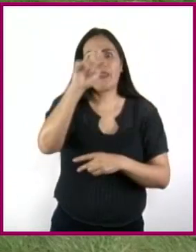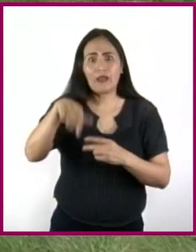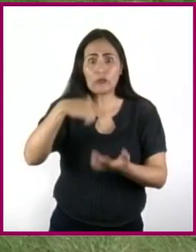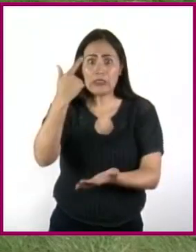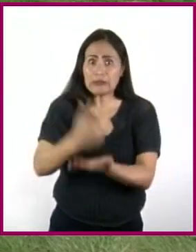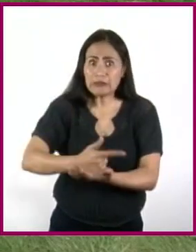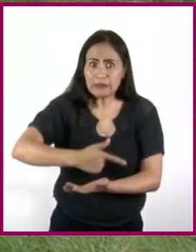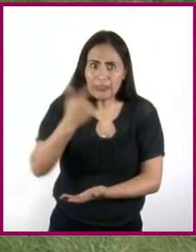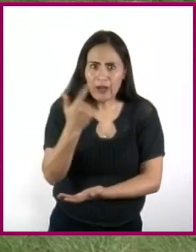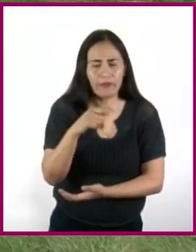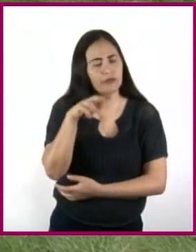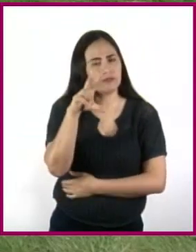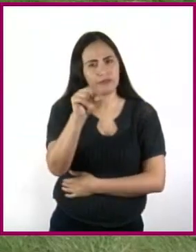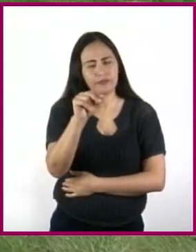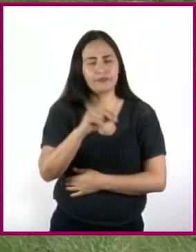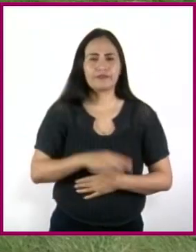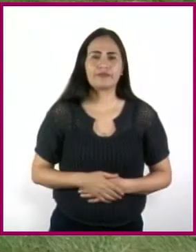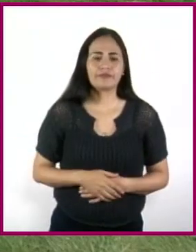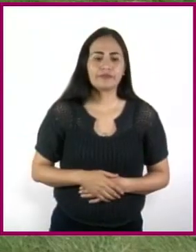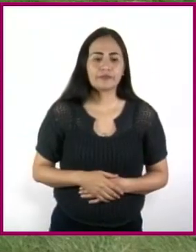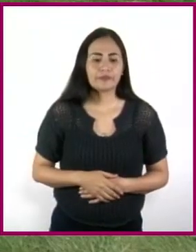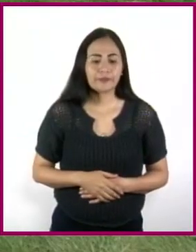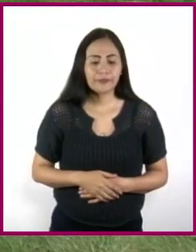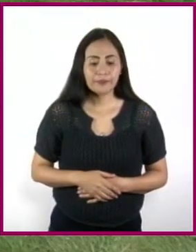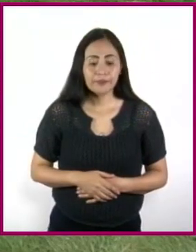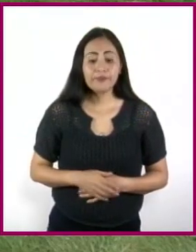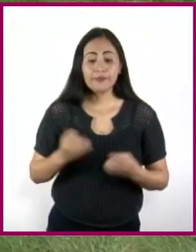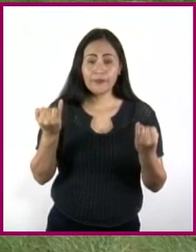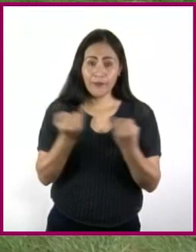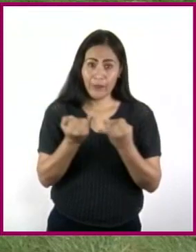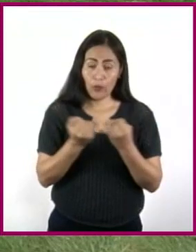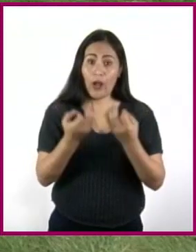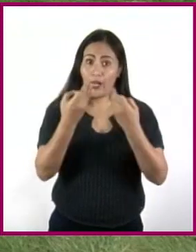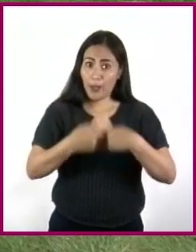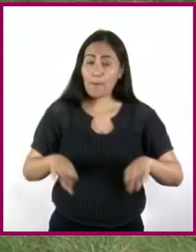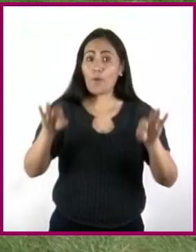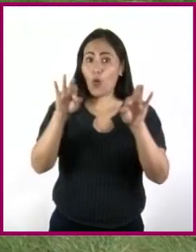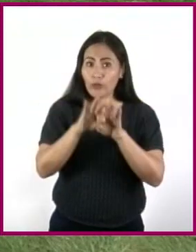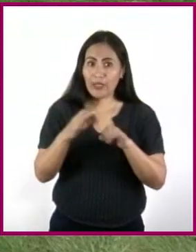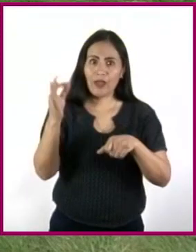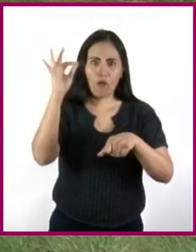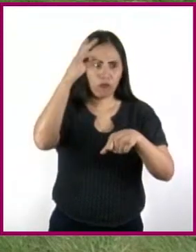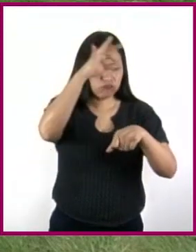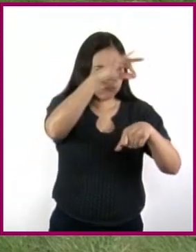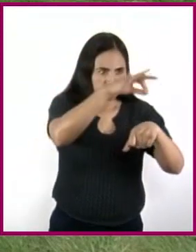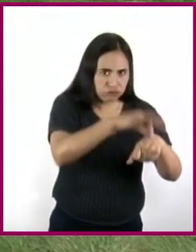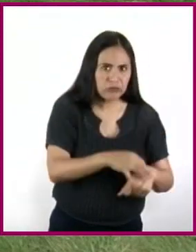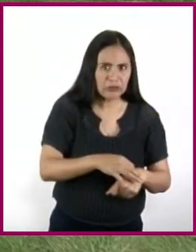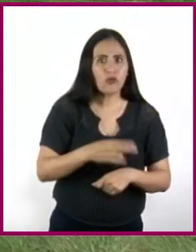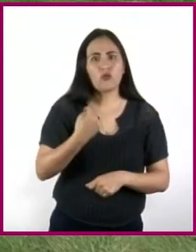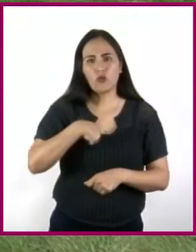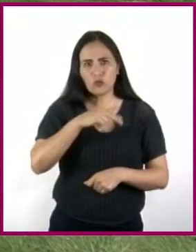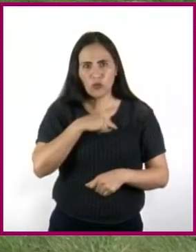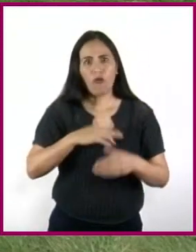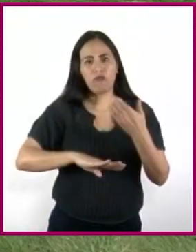grave de la enfermedad. Otra cosa que es importante es que los mosquitos son amenaza para nosotros, pero cumplen una